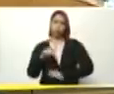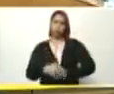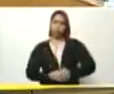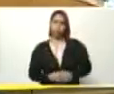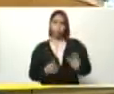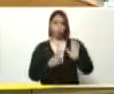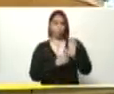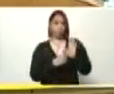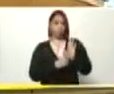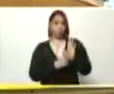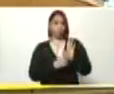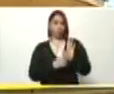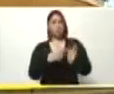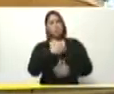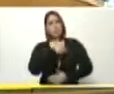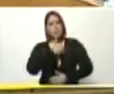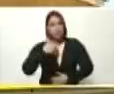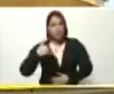Verdaderamente quiero